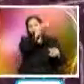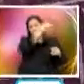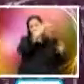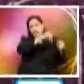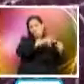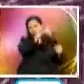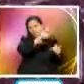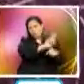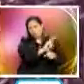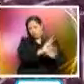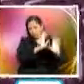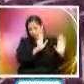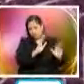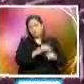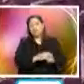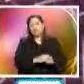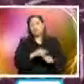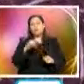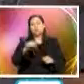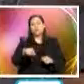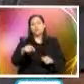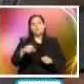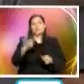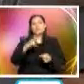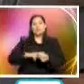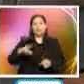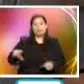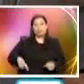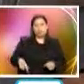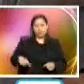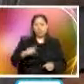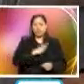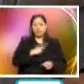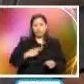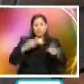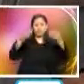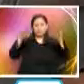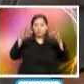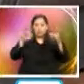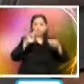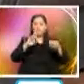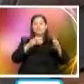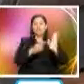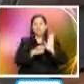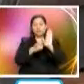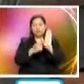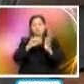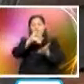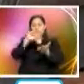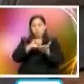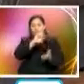hospital. Este es un hospital público y se debe contar con una hoja de referencia en donde el